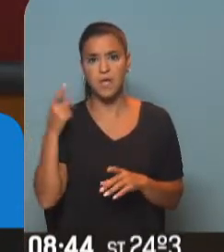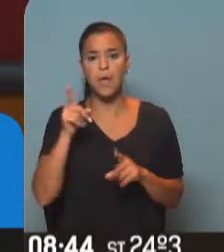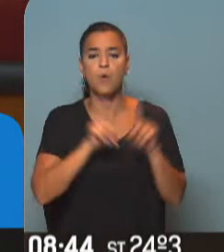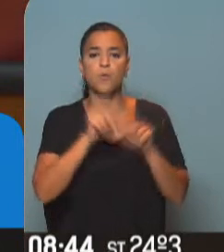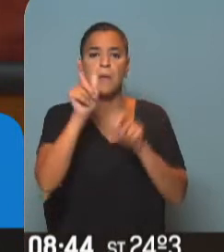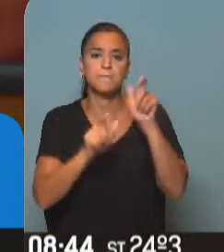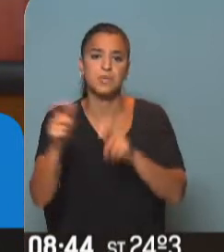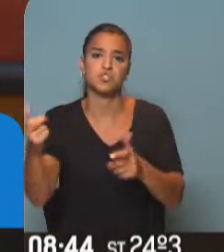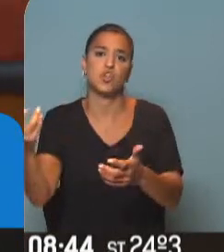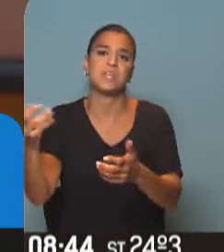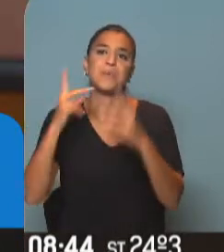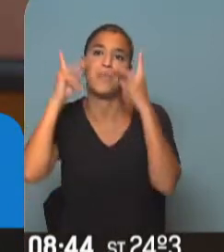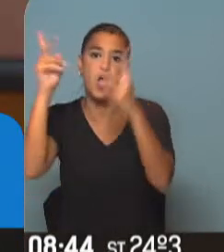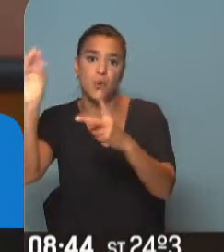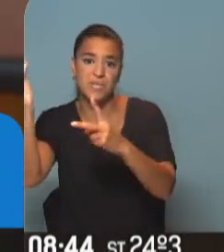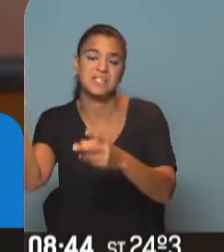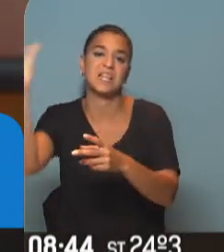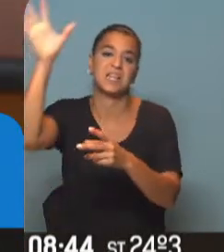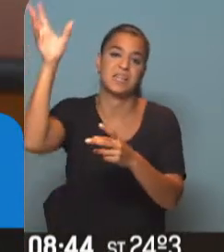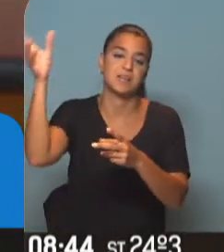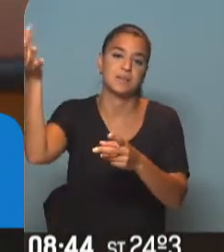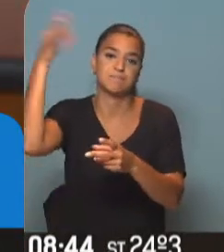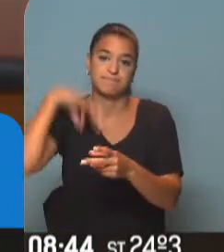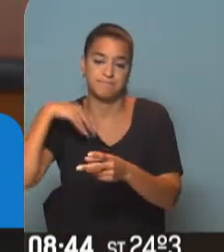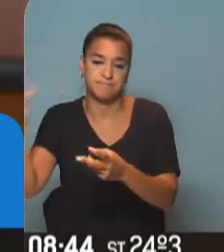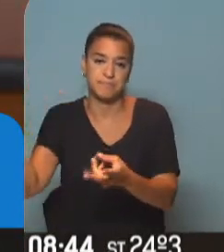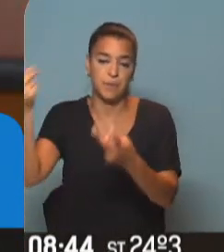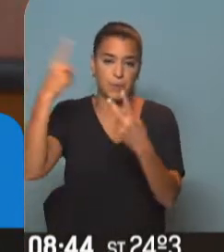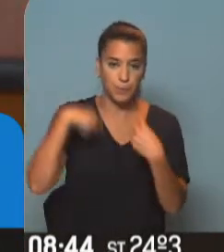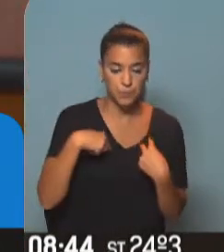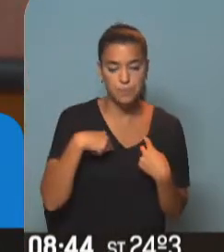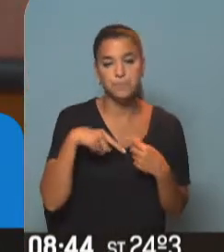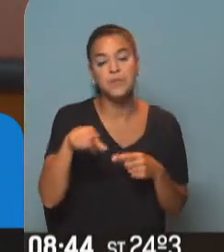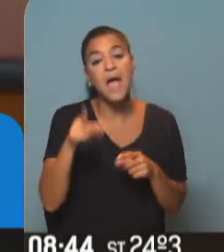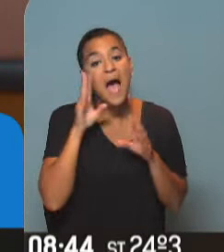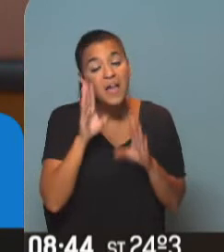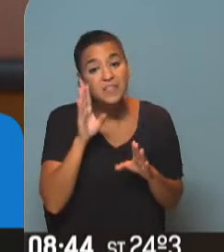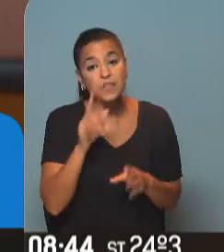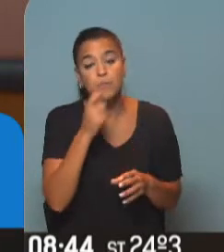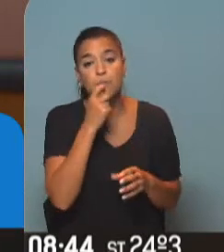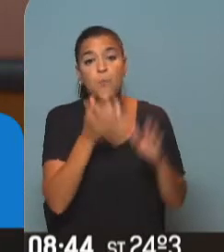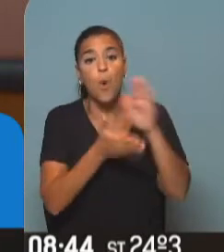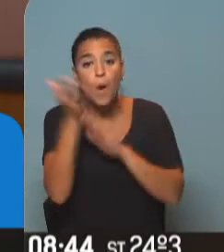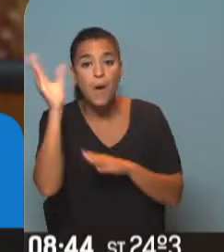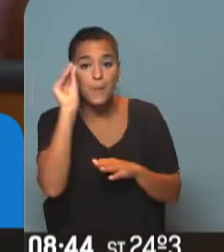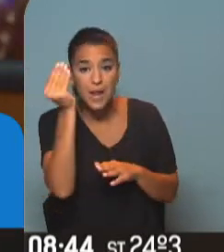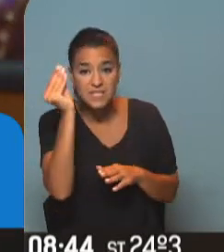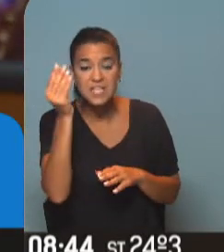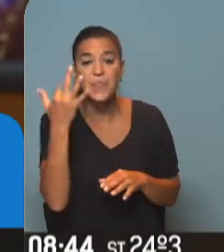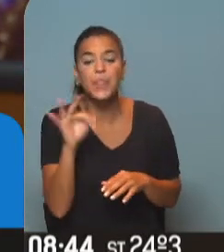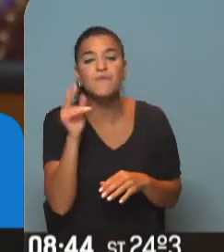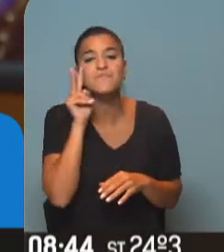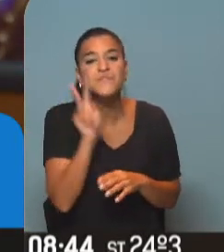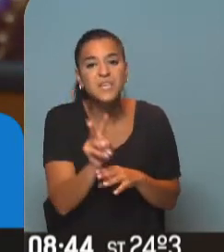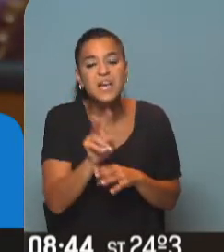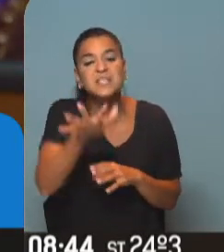había viajado a brasil este año hasta el momento no tenemos casos pero hay que estar atentos para aquellas personas que viajan a brasil y tienen que fijarse